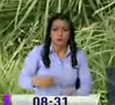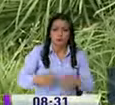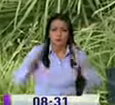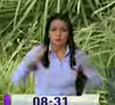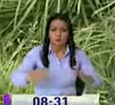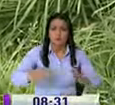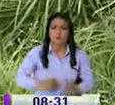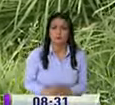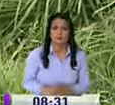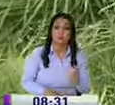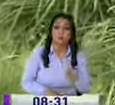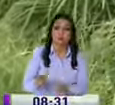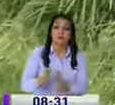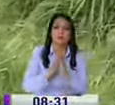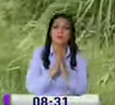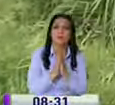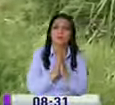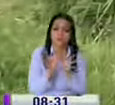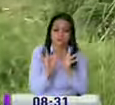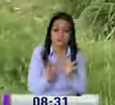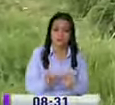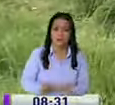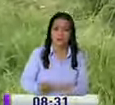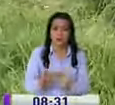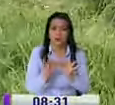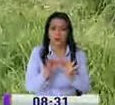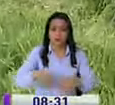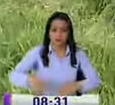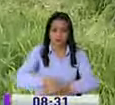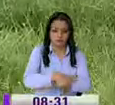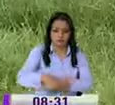La solicitud ciudadana es de intervención del sitio, ubicado entre las